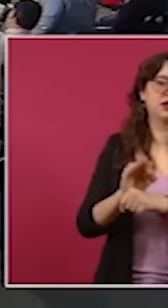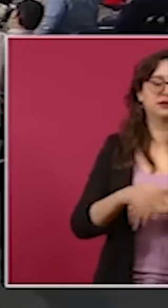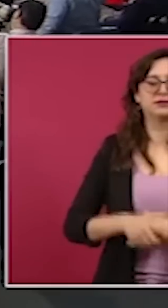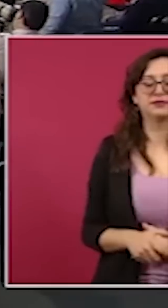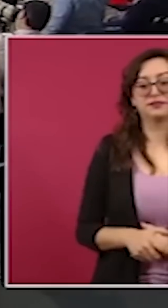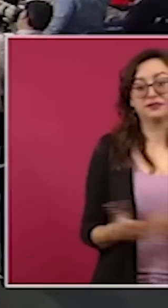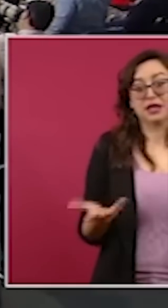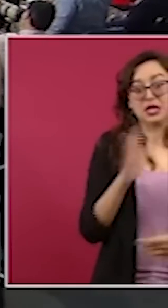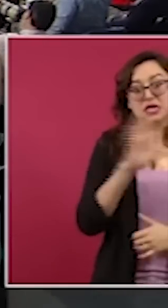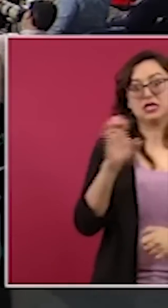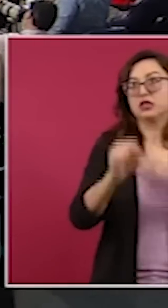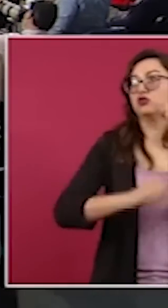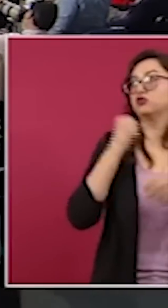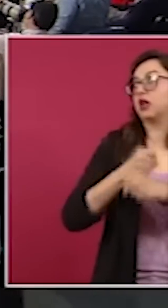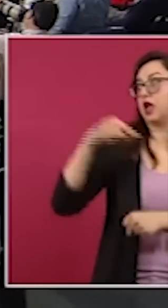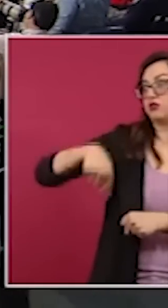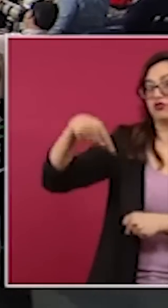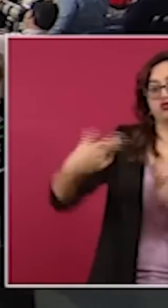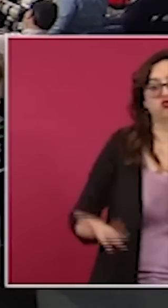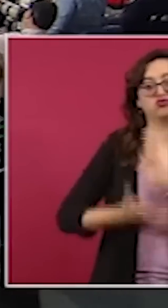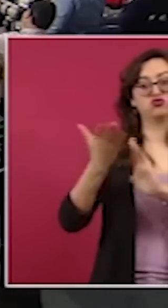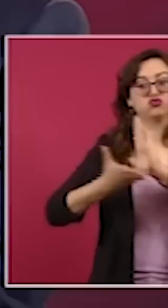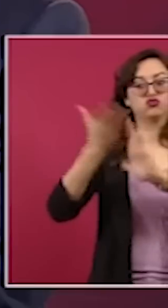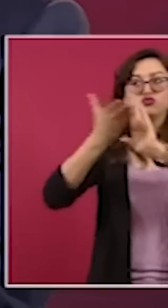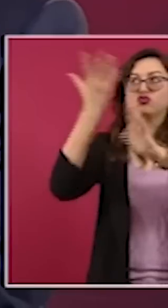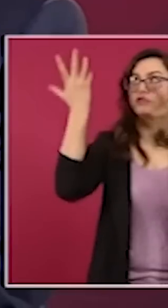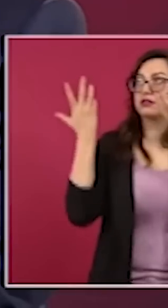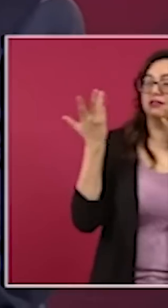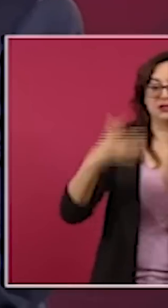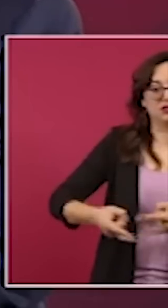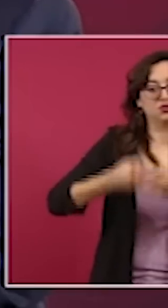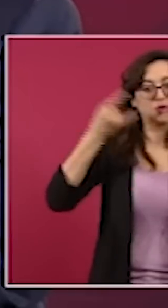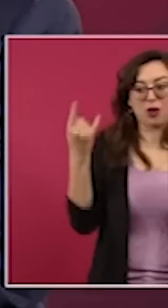Tiene 500 años, es nuestra historia.